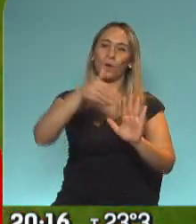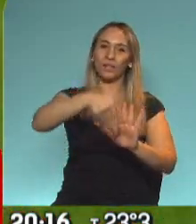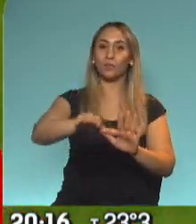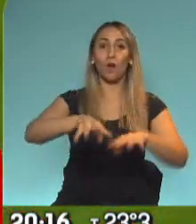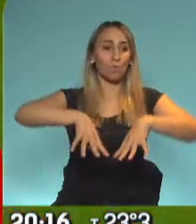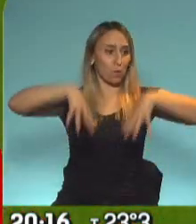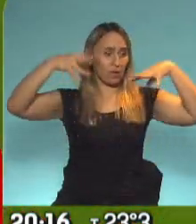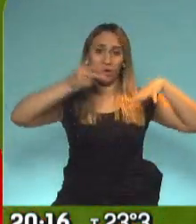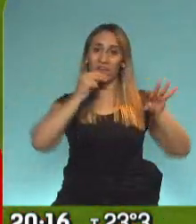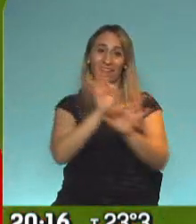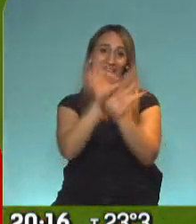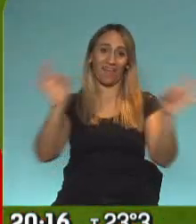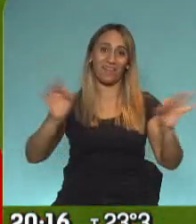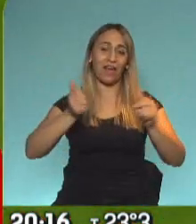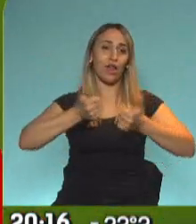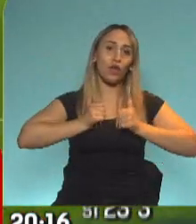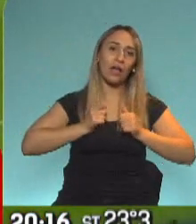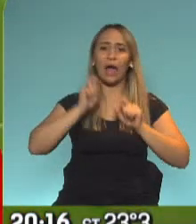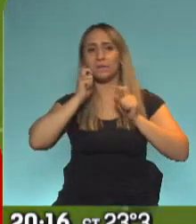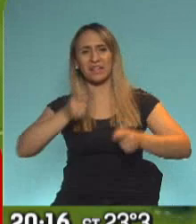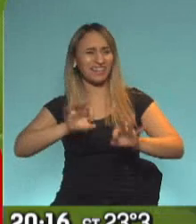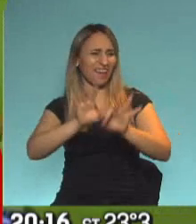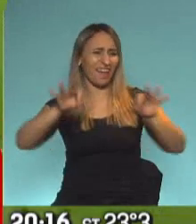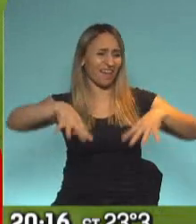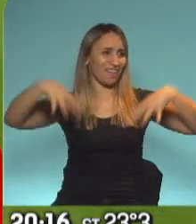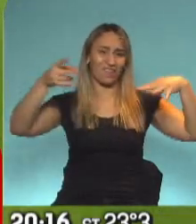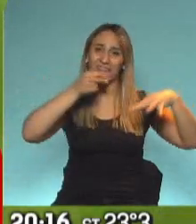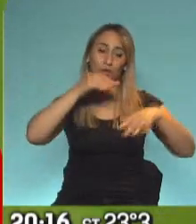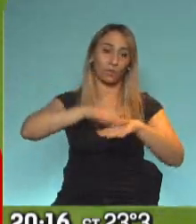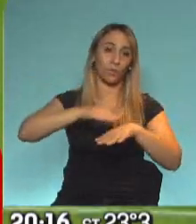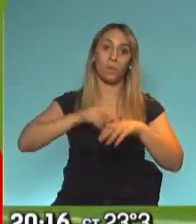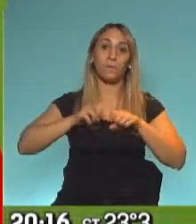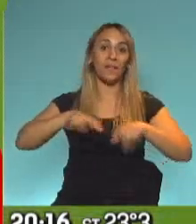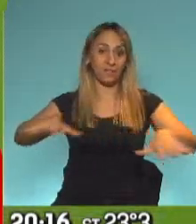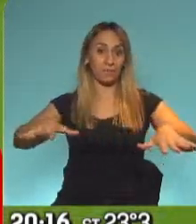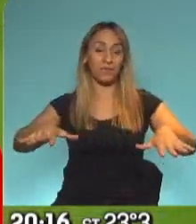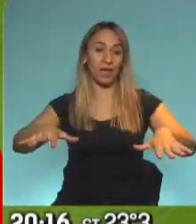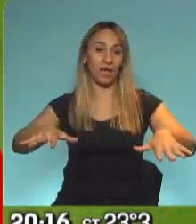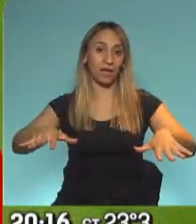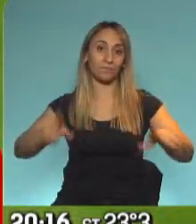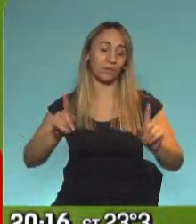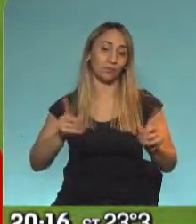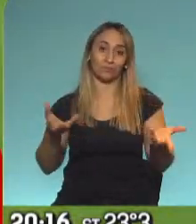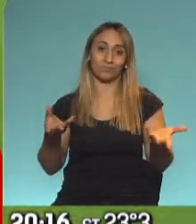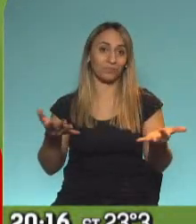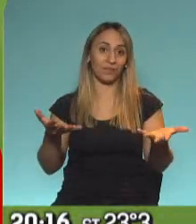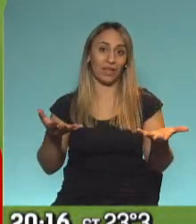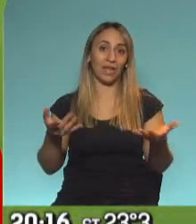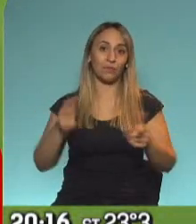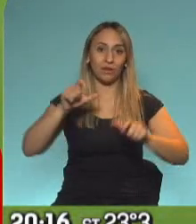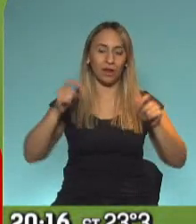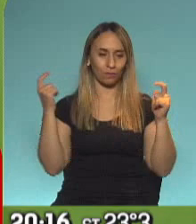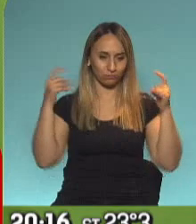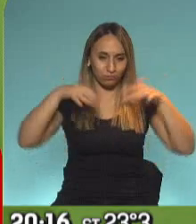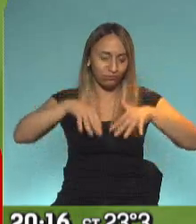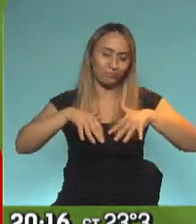público, ni local, ni visitante por esta pandemia que ha alejado a los espectadores